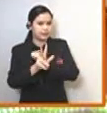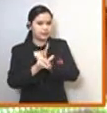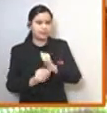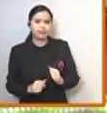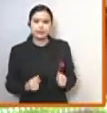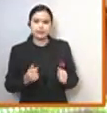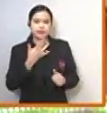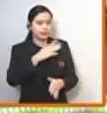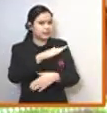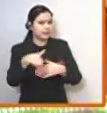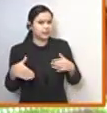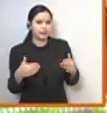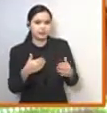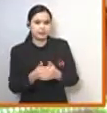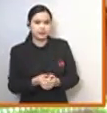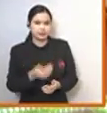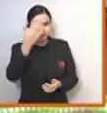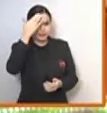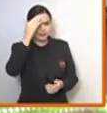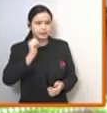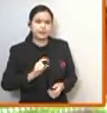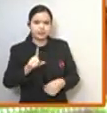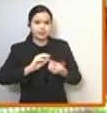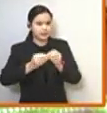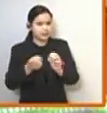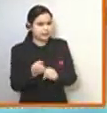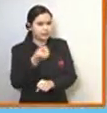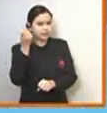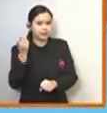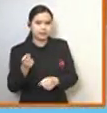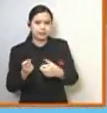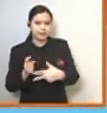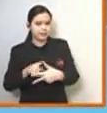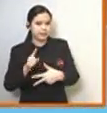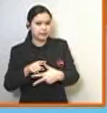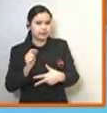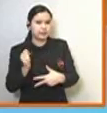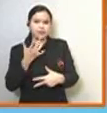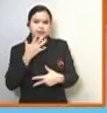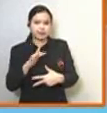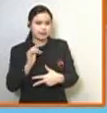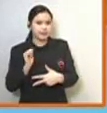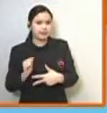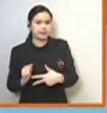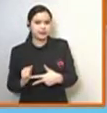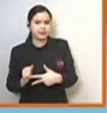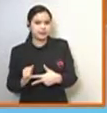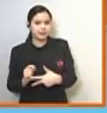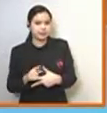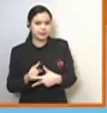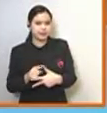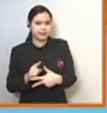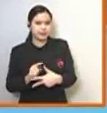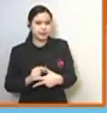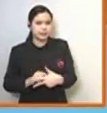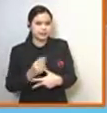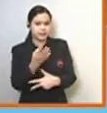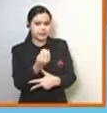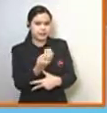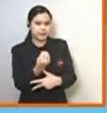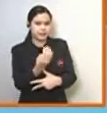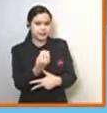Así que les deseo mucha suerte, conoceremos el primer número afortunado. Suerte. Porque este es el